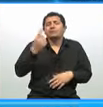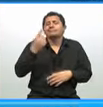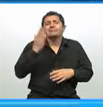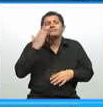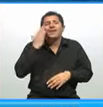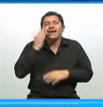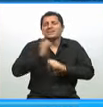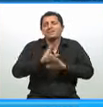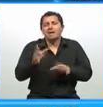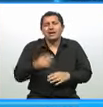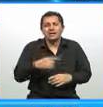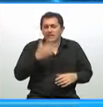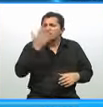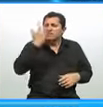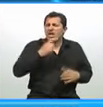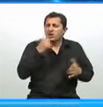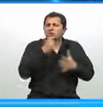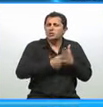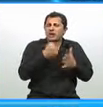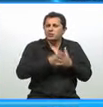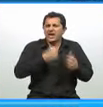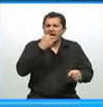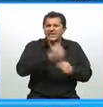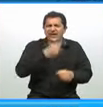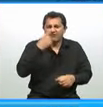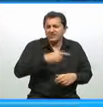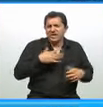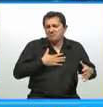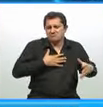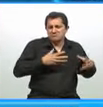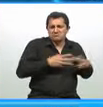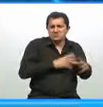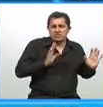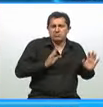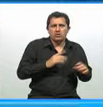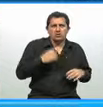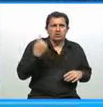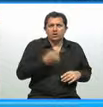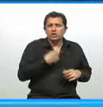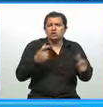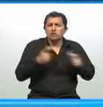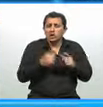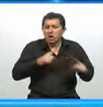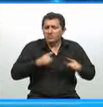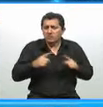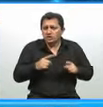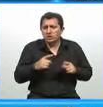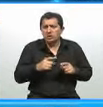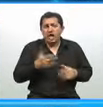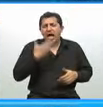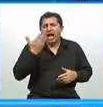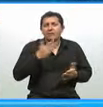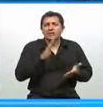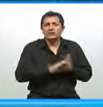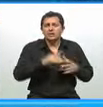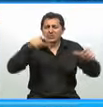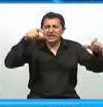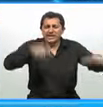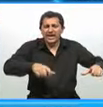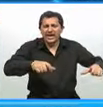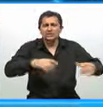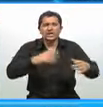Lorenzo va a pelear hasta el final por méritos propios, uh-huh, y creo que lo mejor que podemos hacer nosotros como dirigentes es hablar de lo que pasa dentro del campo de juego,